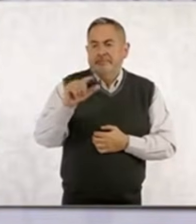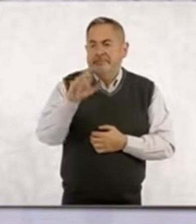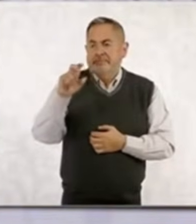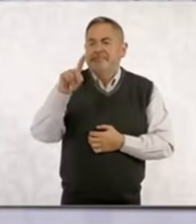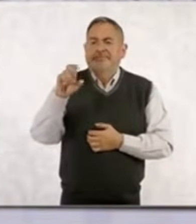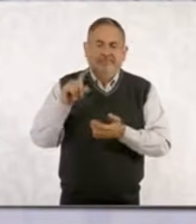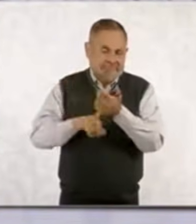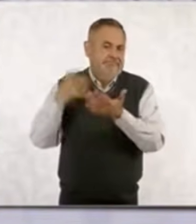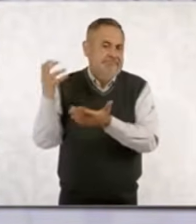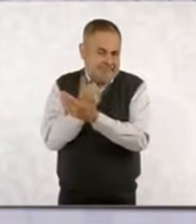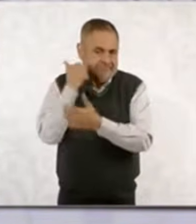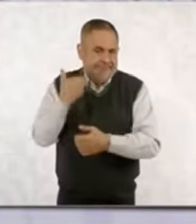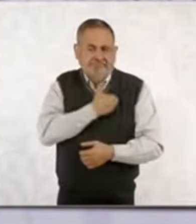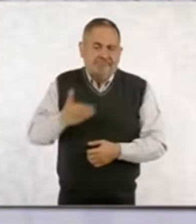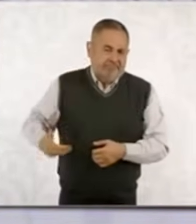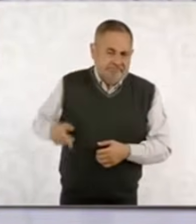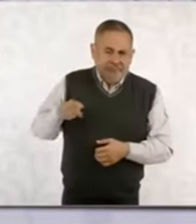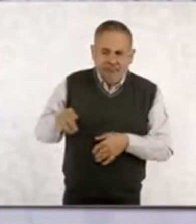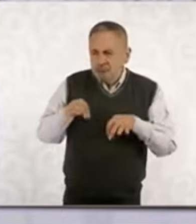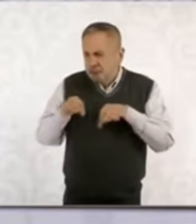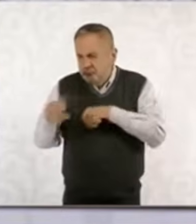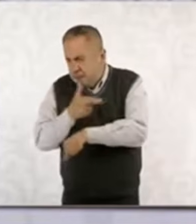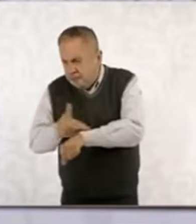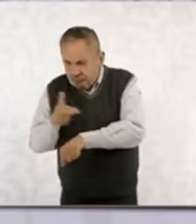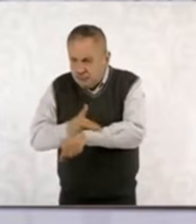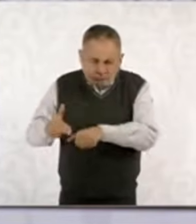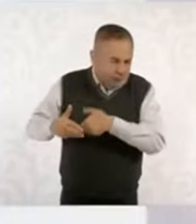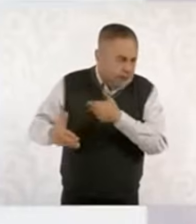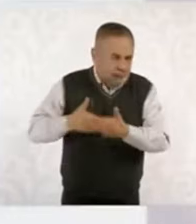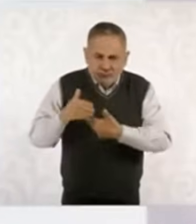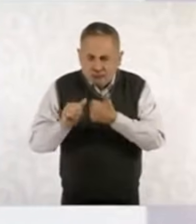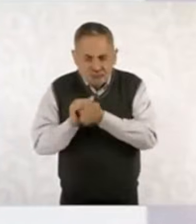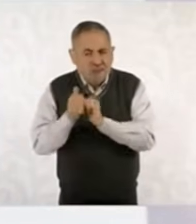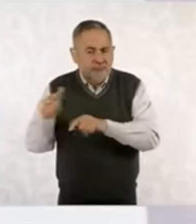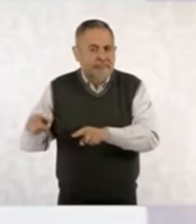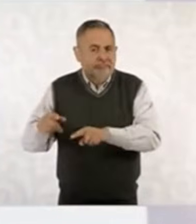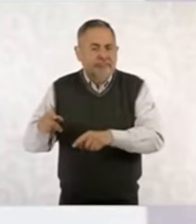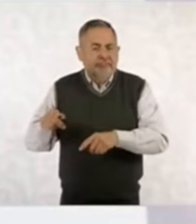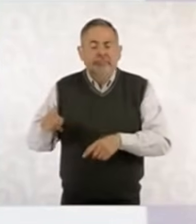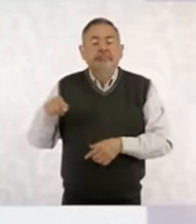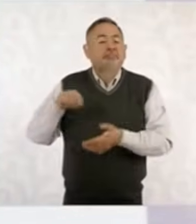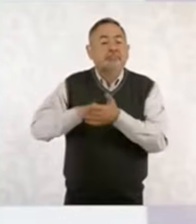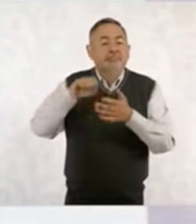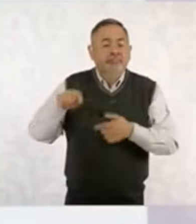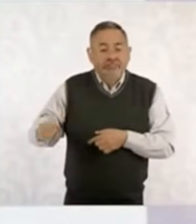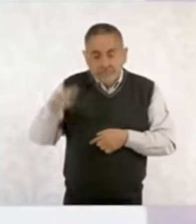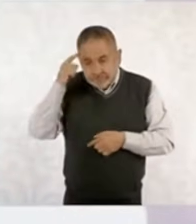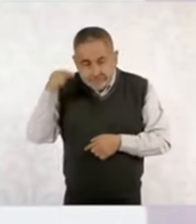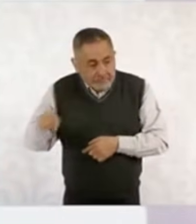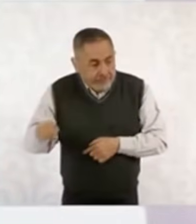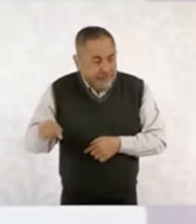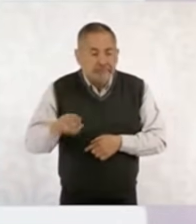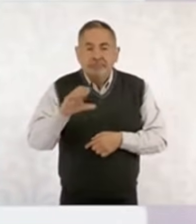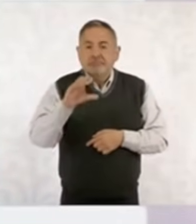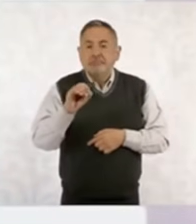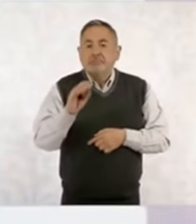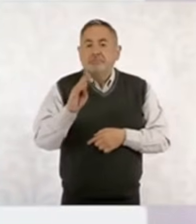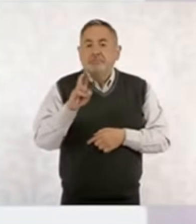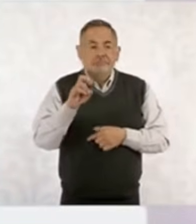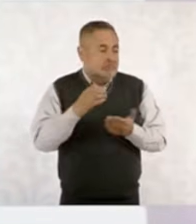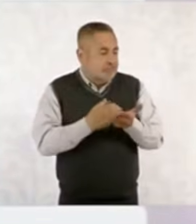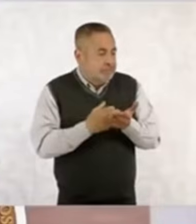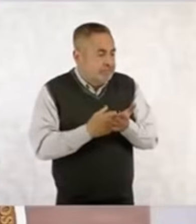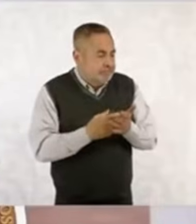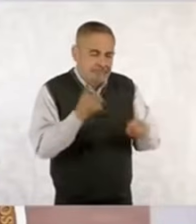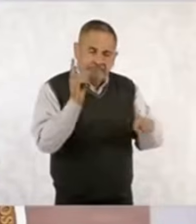Salvador Allende realiza una serie de acciones, como por ejemplo la nacionalización del cobre, que